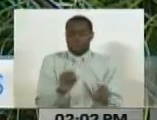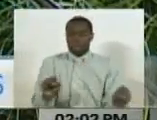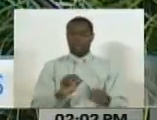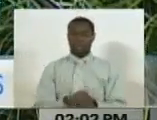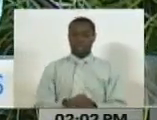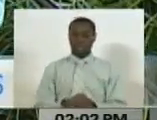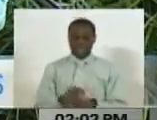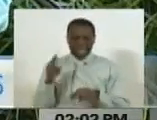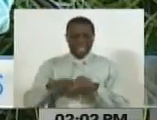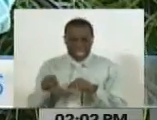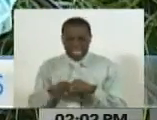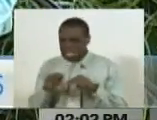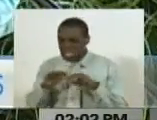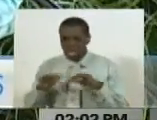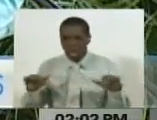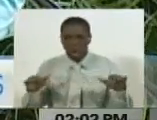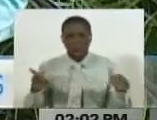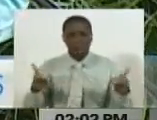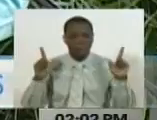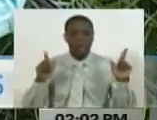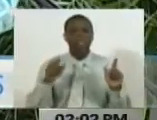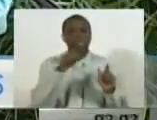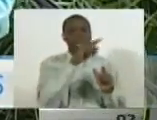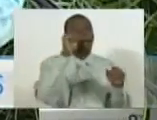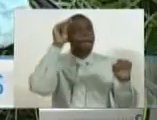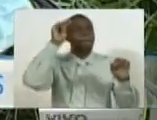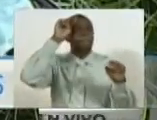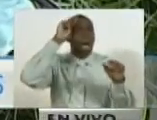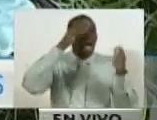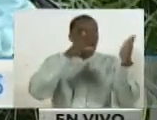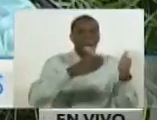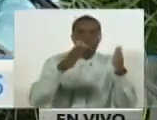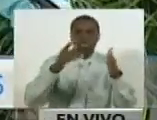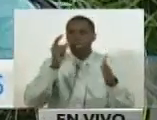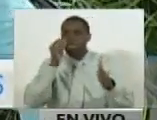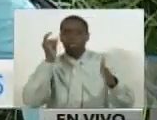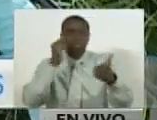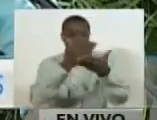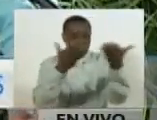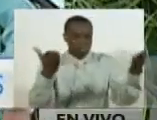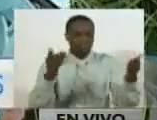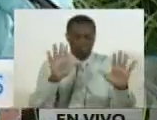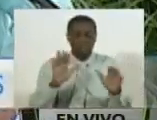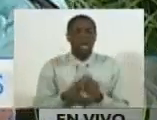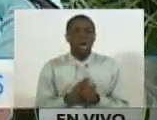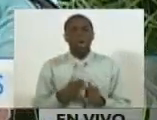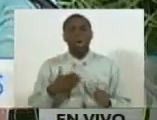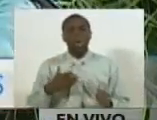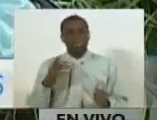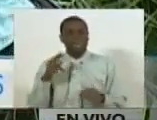niño, pregunto yo a ustedes, queridas maestras, queridos maestros, puede un niño